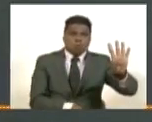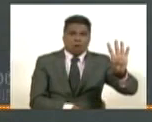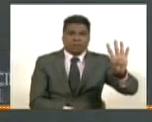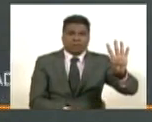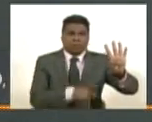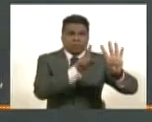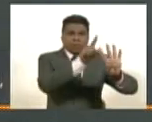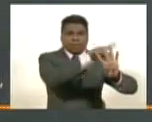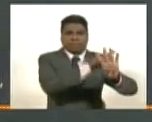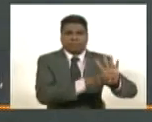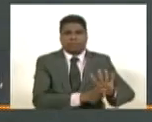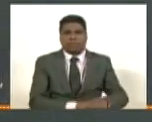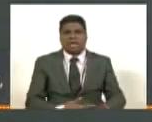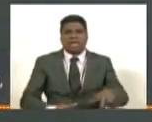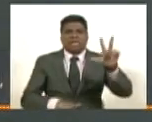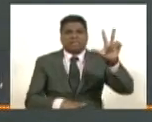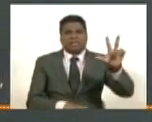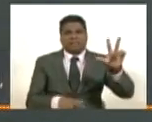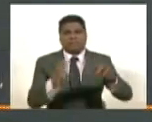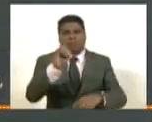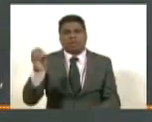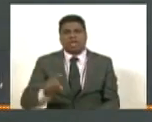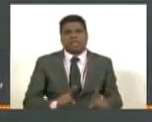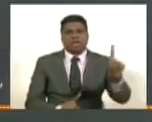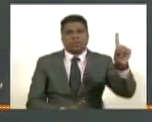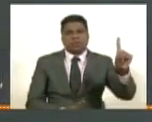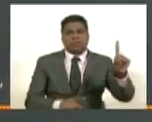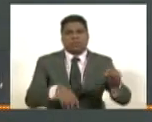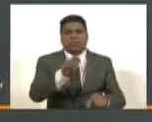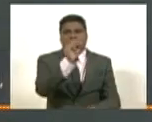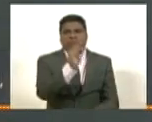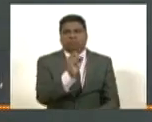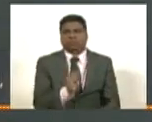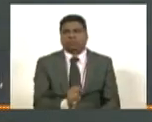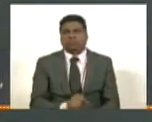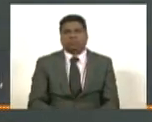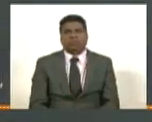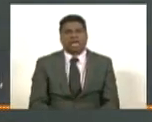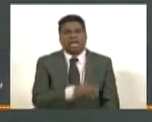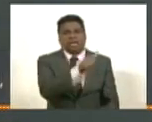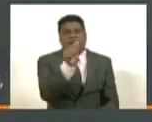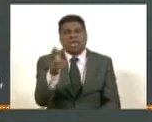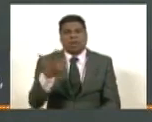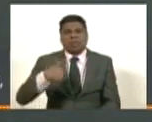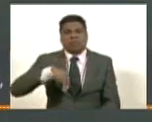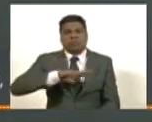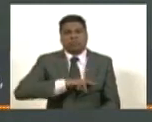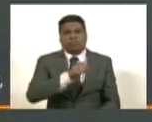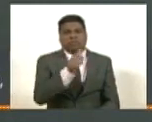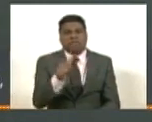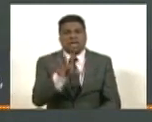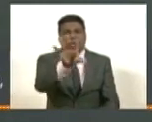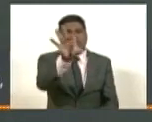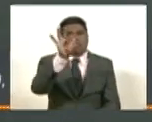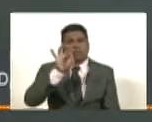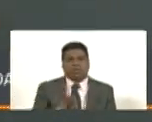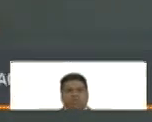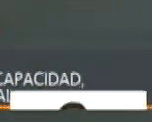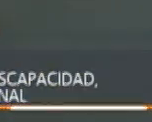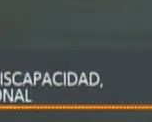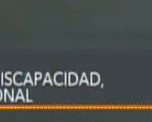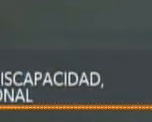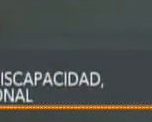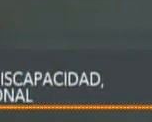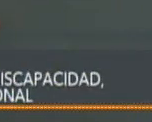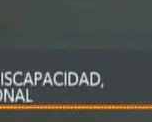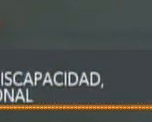Occidente, 3 por Oriente y 1 por el Sur. En cada una de estas asambleas generales entonces serán electos y electas